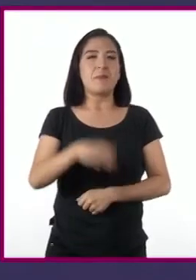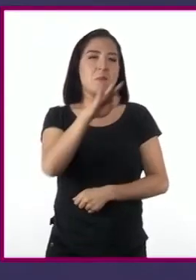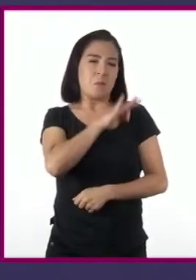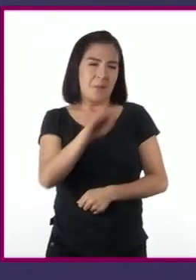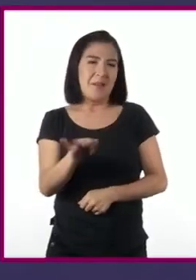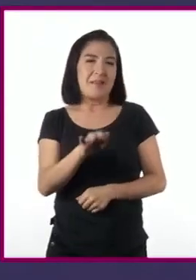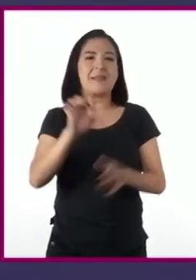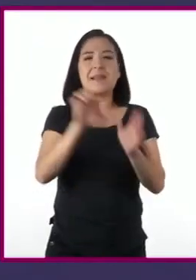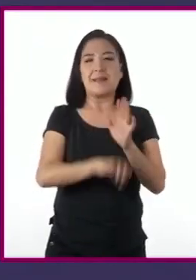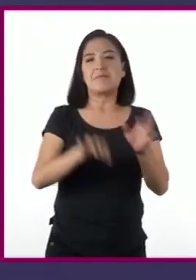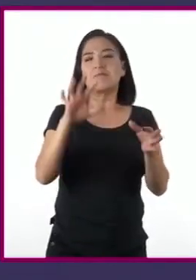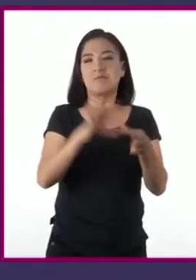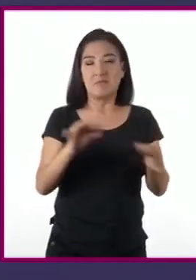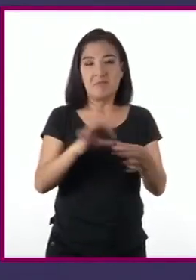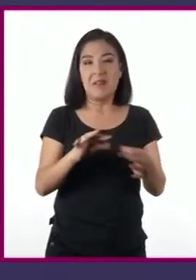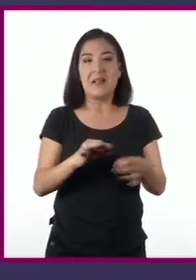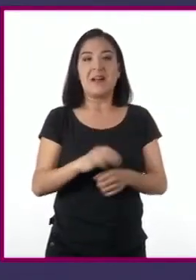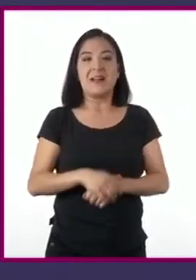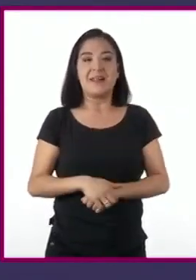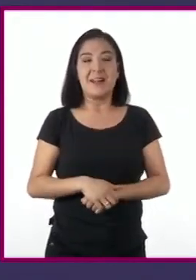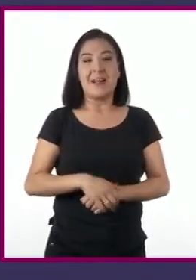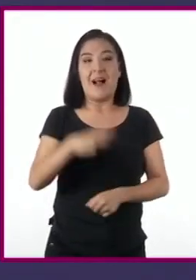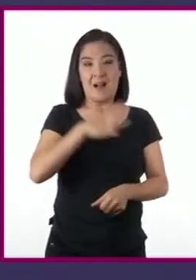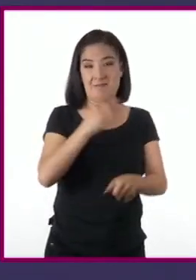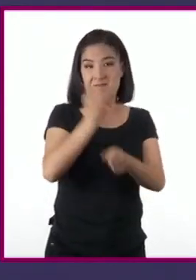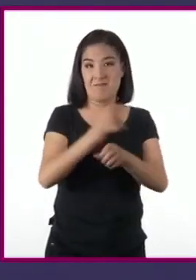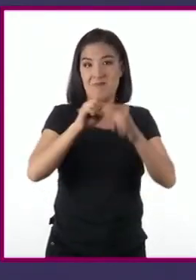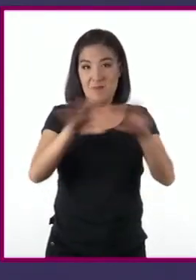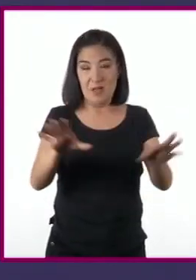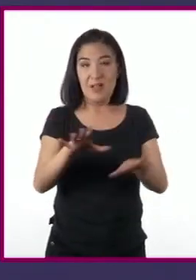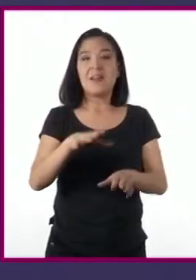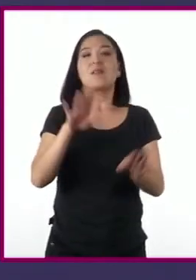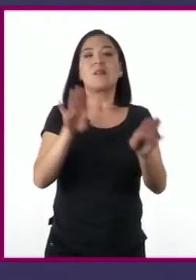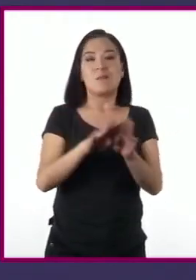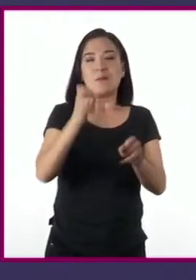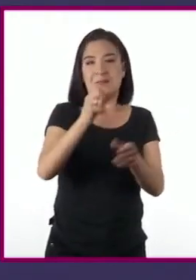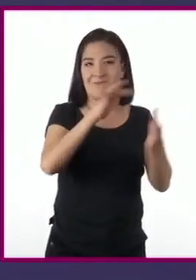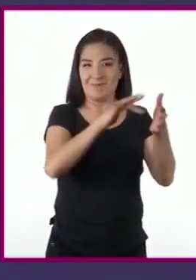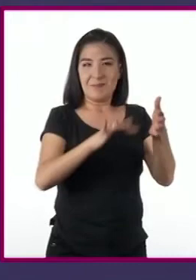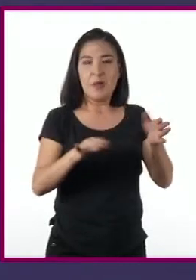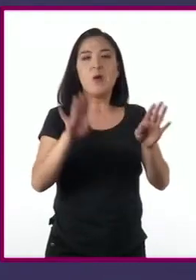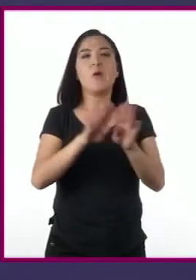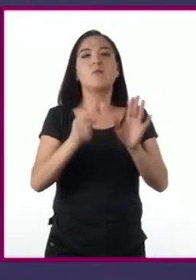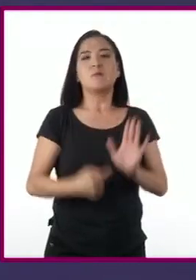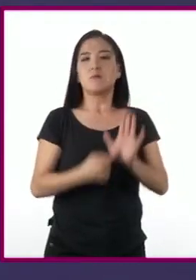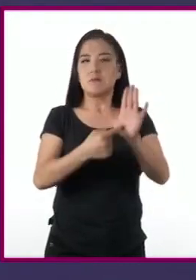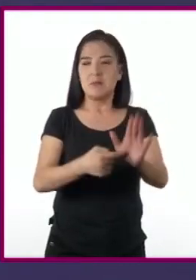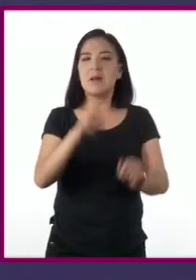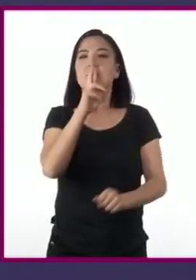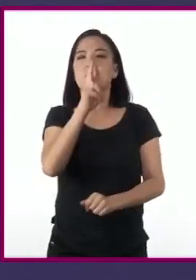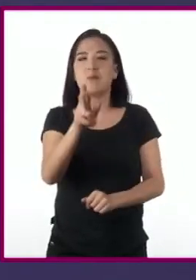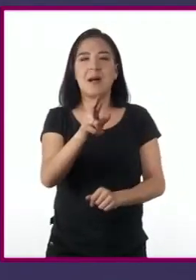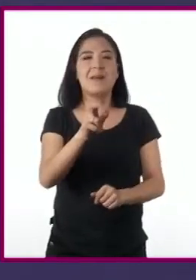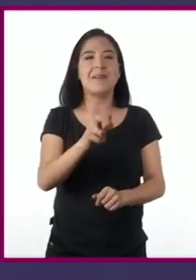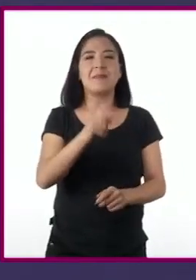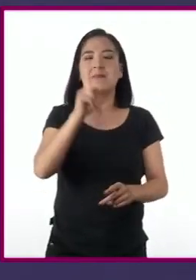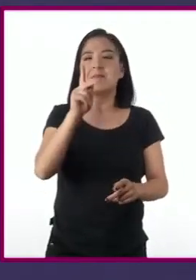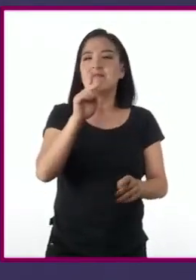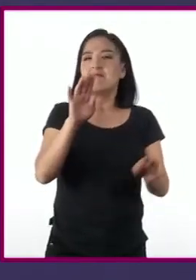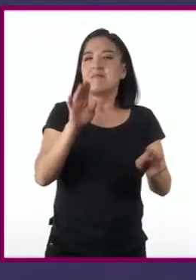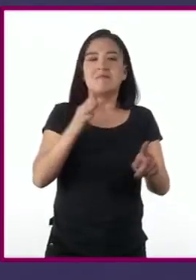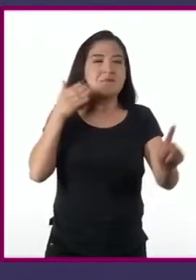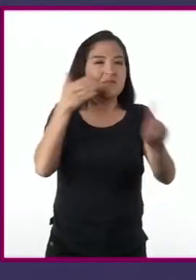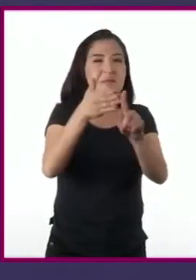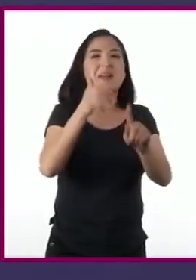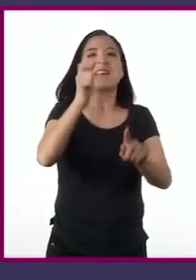decir que al menos hay información en este texto que nos arrojará respuestas puntuales acerca de la adicción